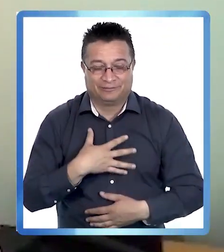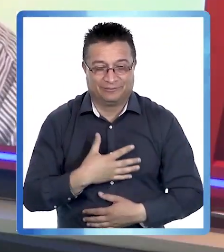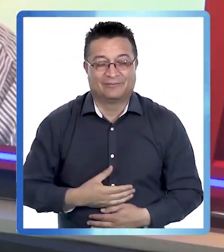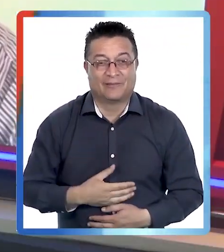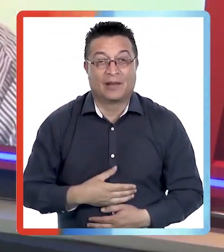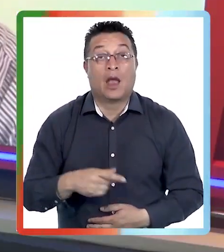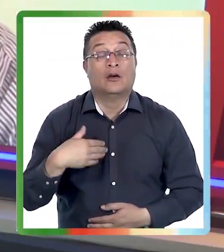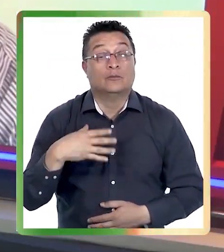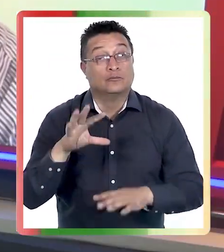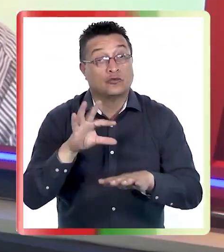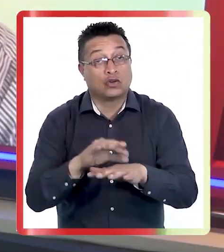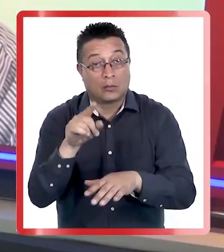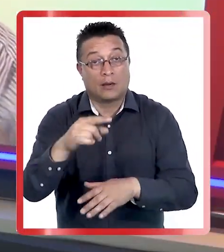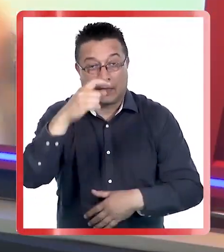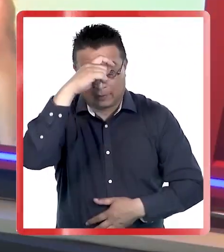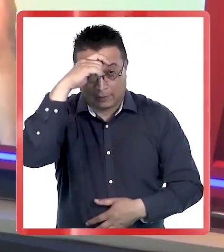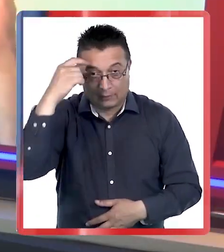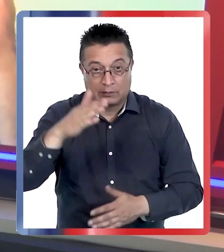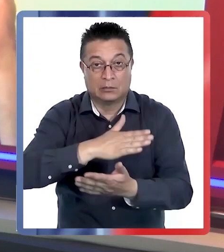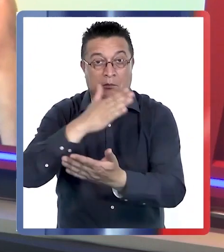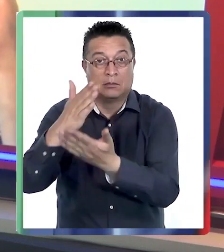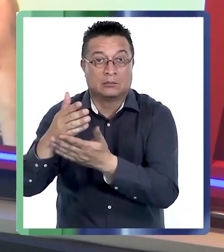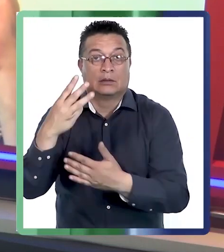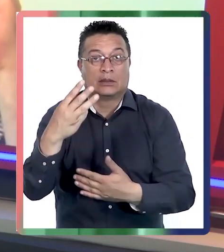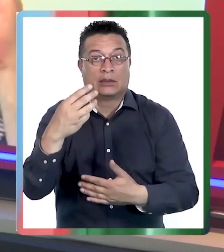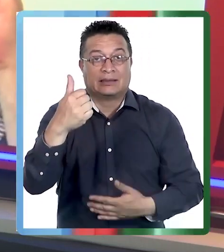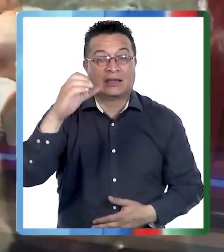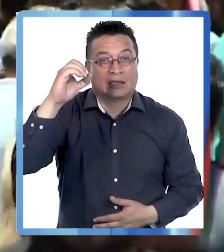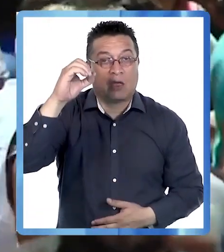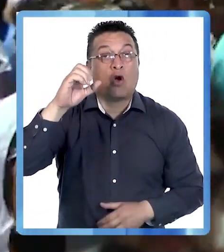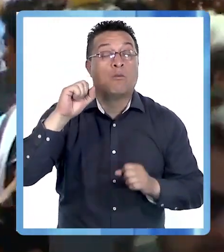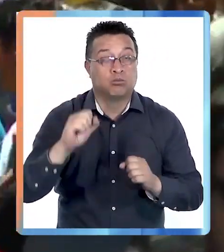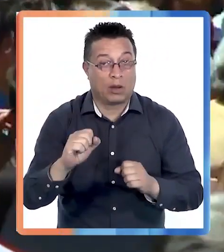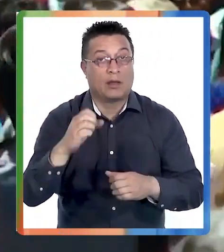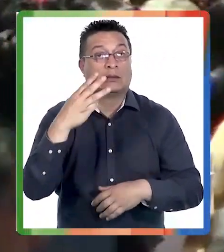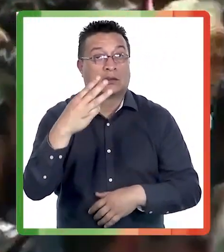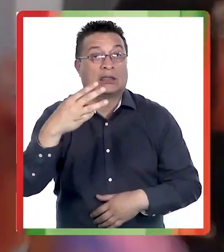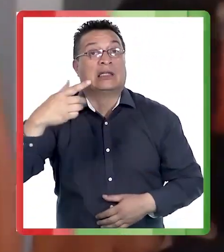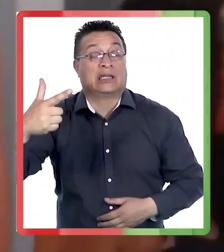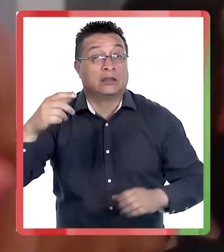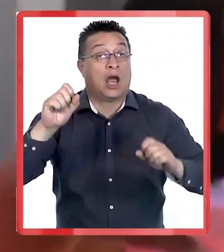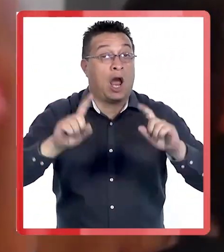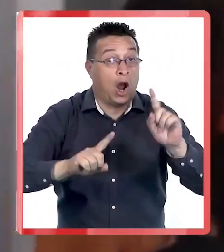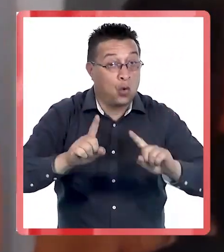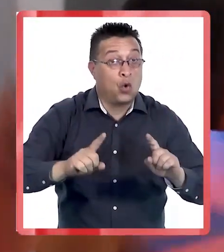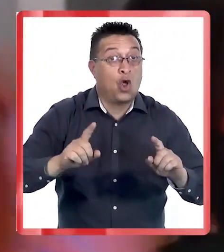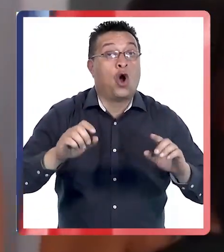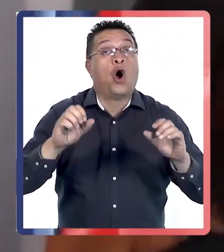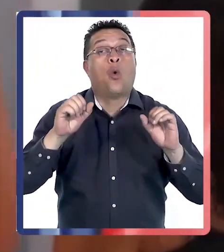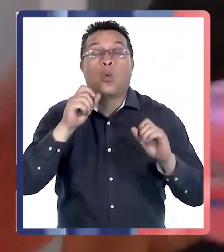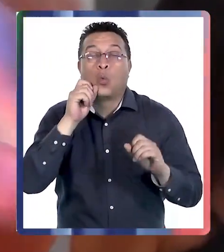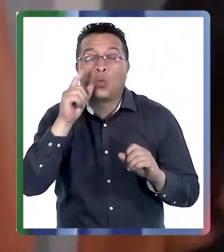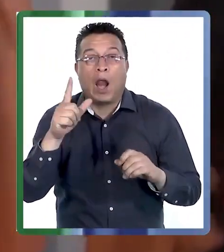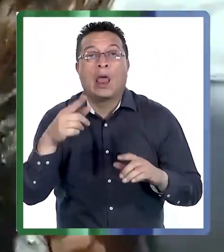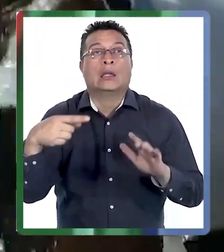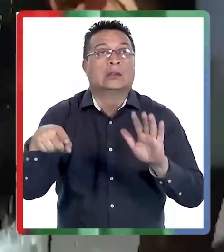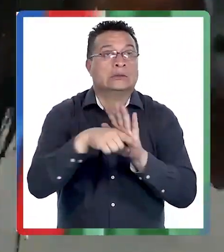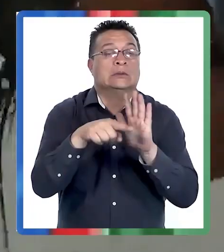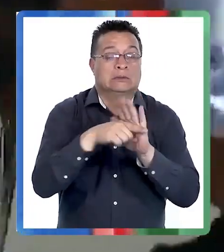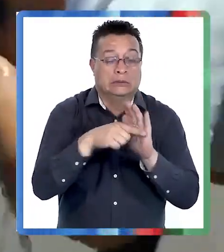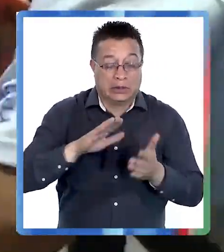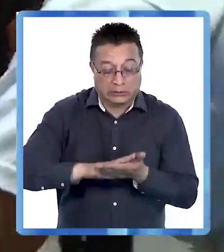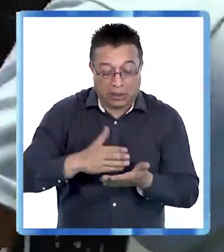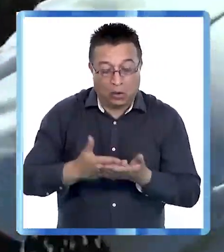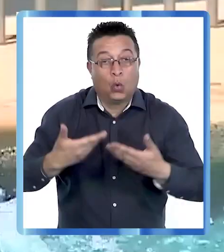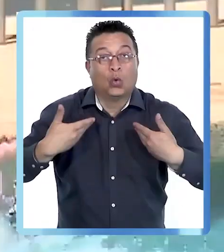entrevista. Doctor, hemos tenido temperaturas de hasta 36 grados y se espera que lleguen a 37 grados. ¿Cuáles son las consecuencias